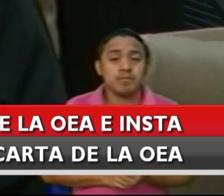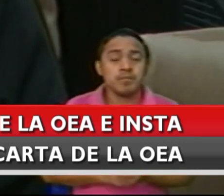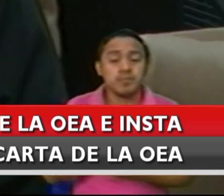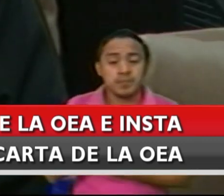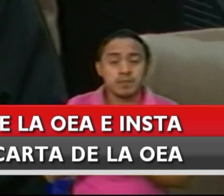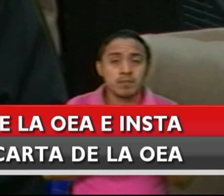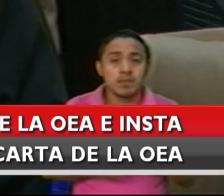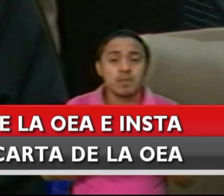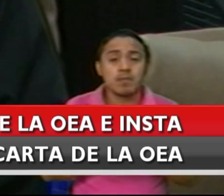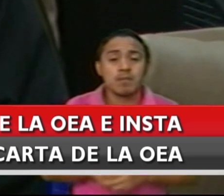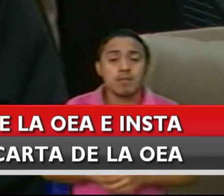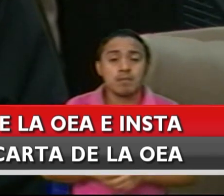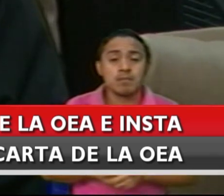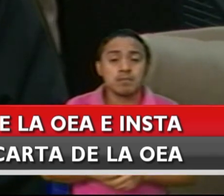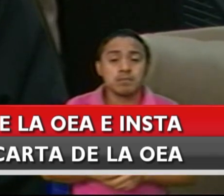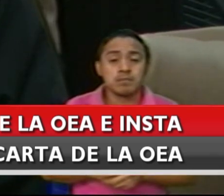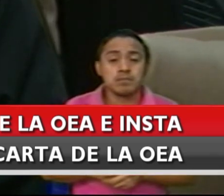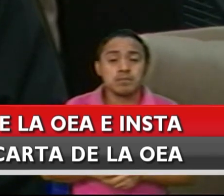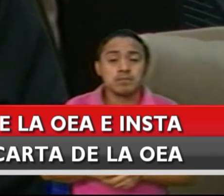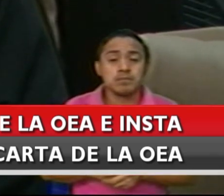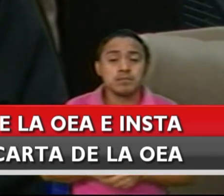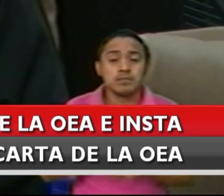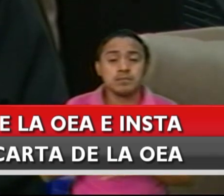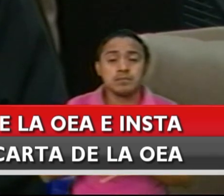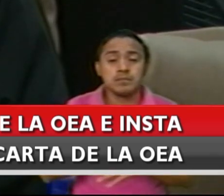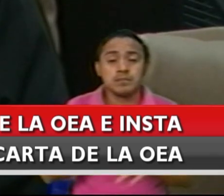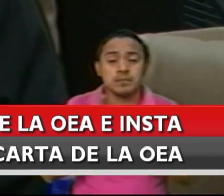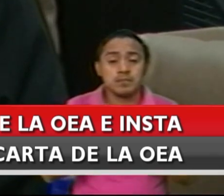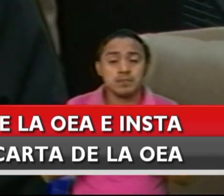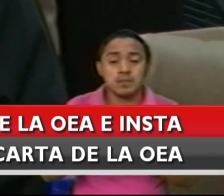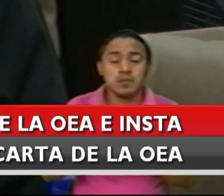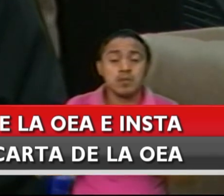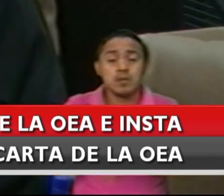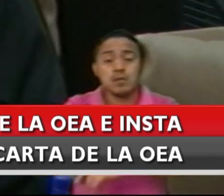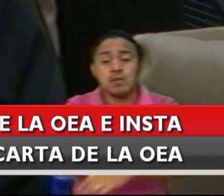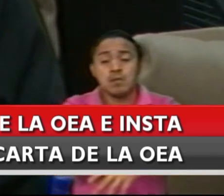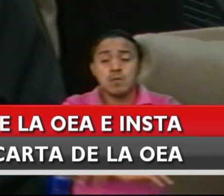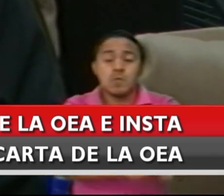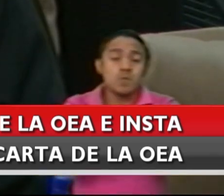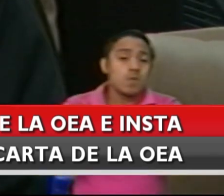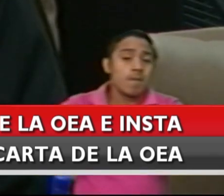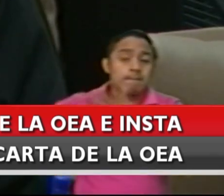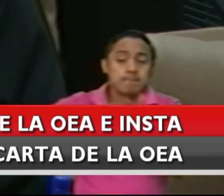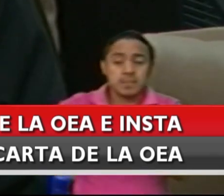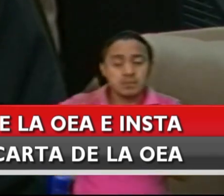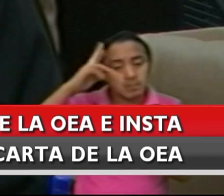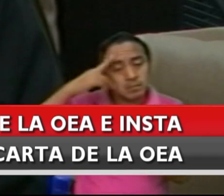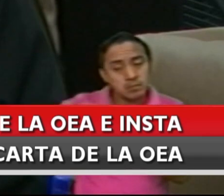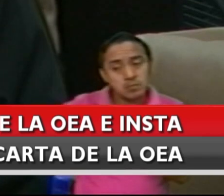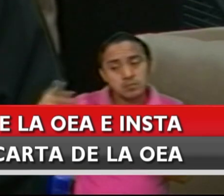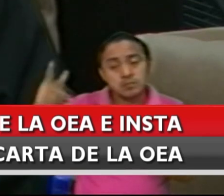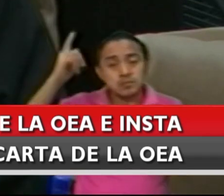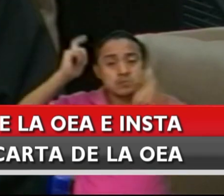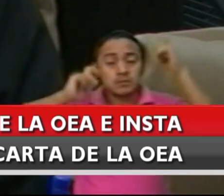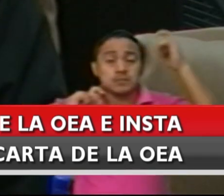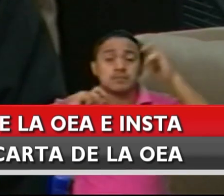seguir el legado de los héroes y mártires, el legado del general Sandino.